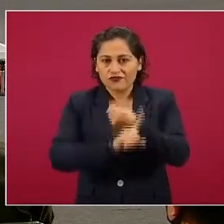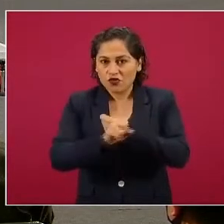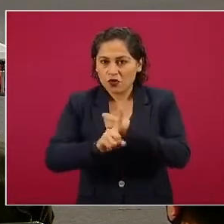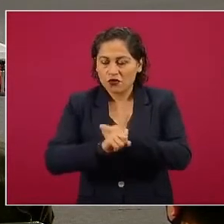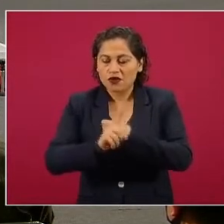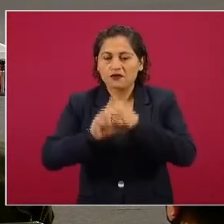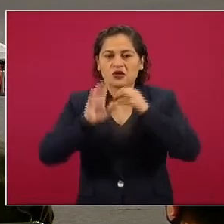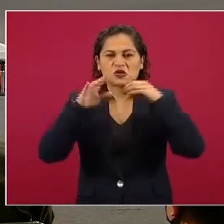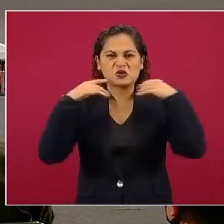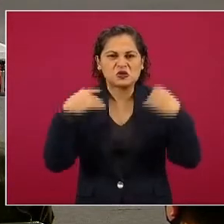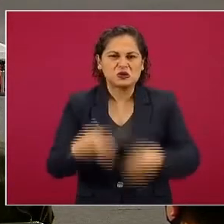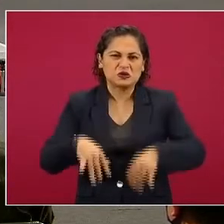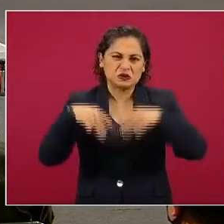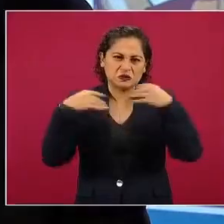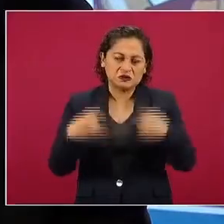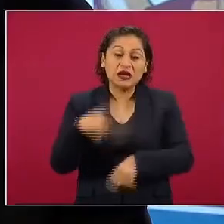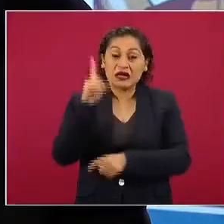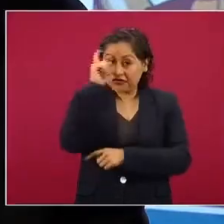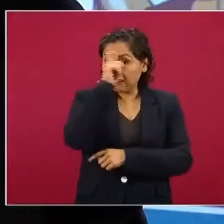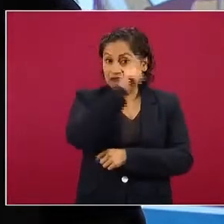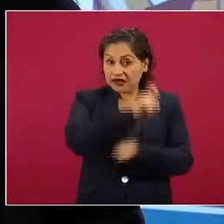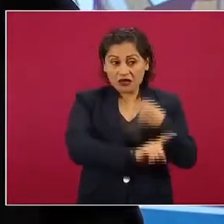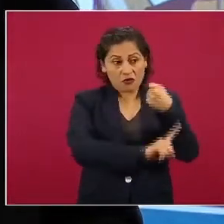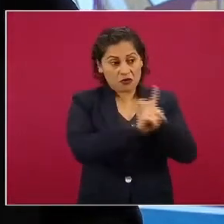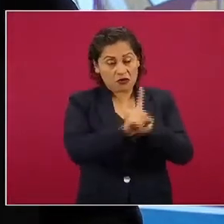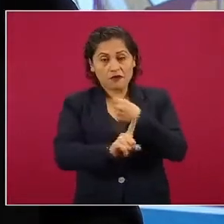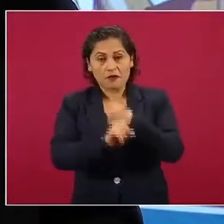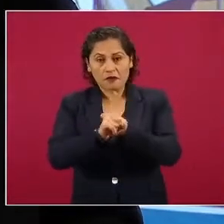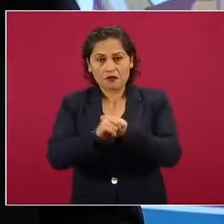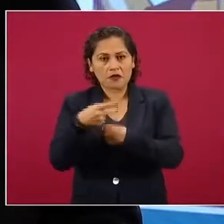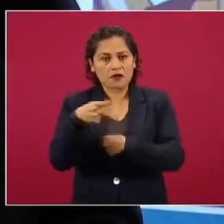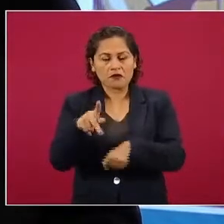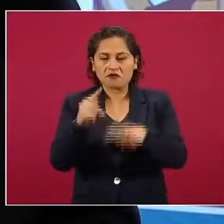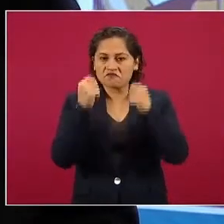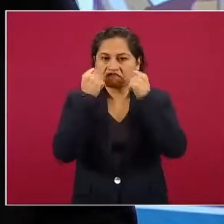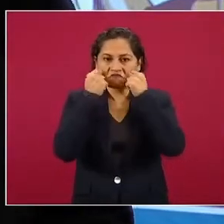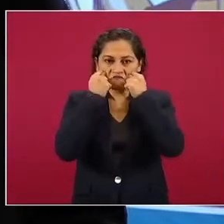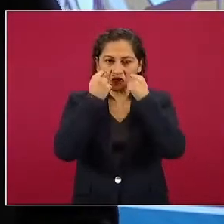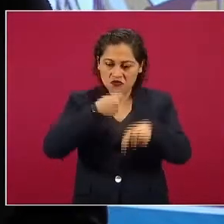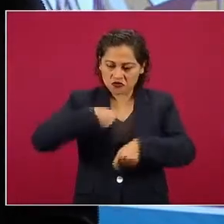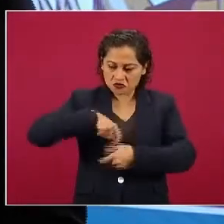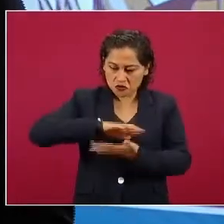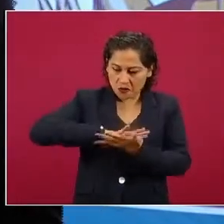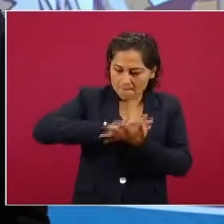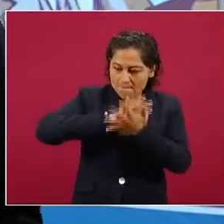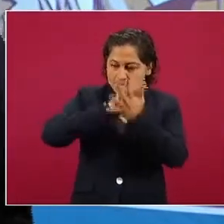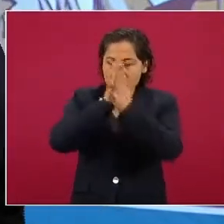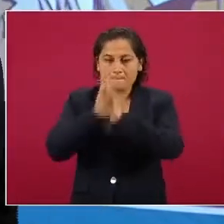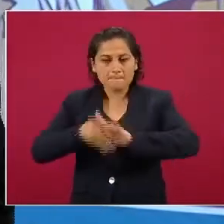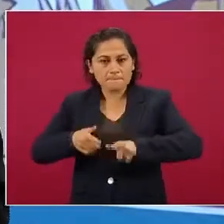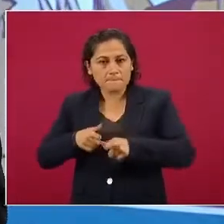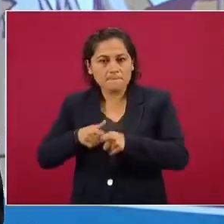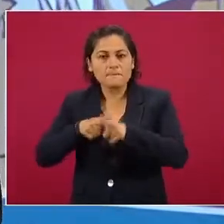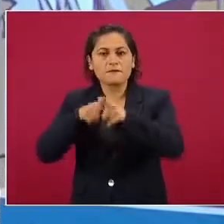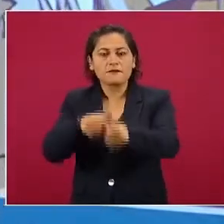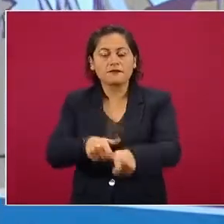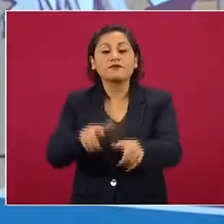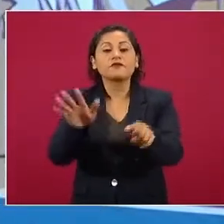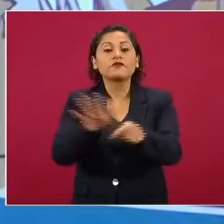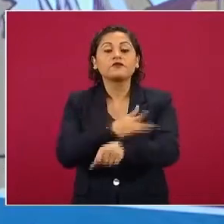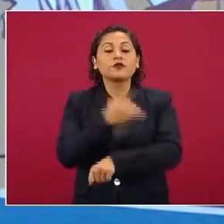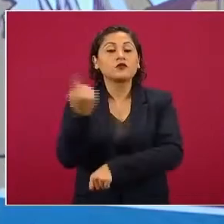avanzar para transformar al país. Porque lo más importante de